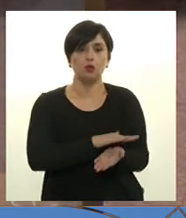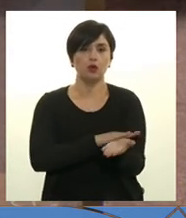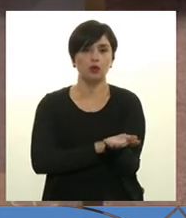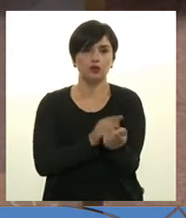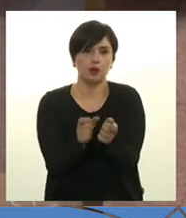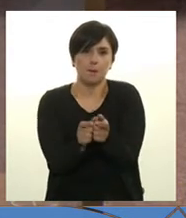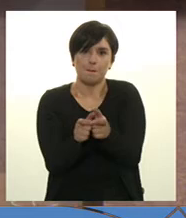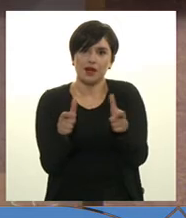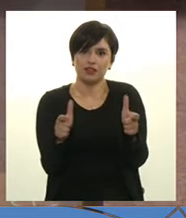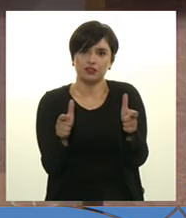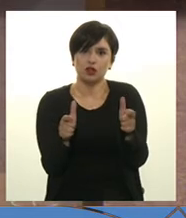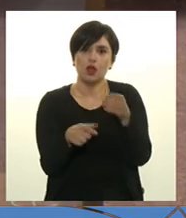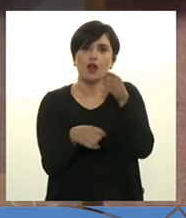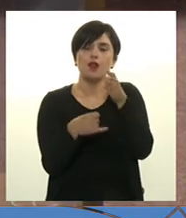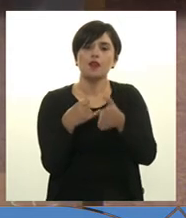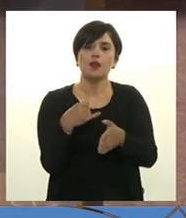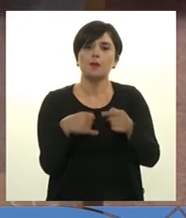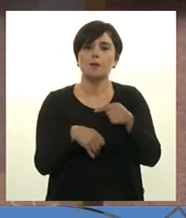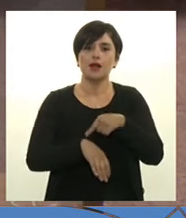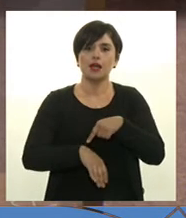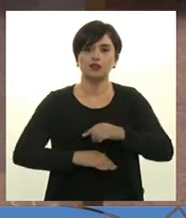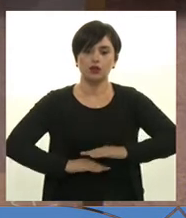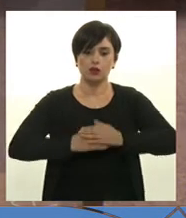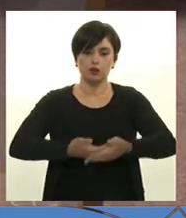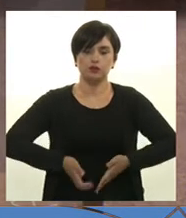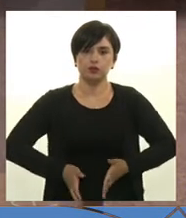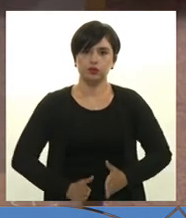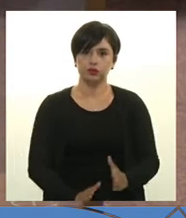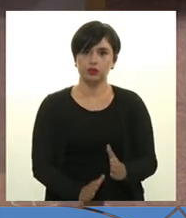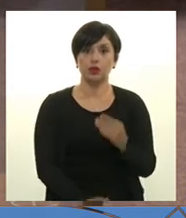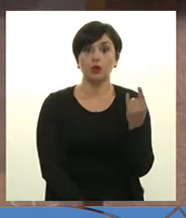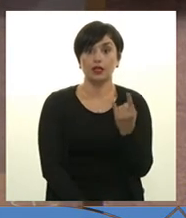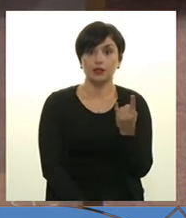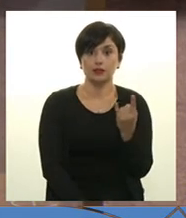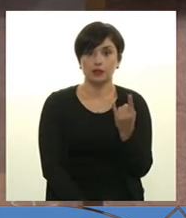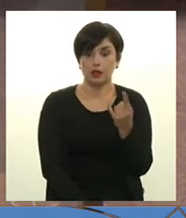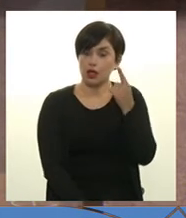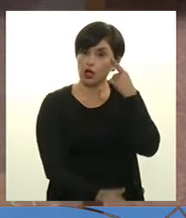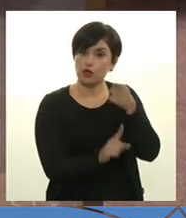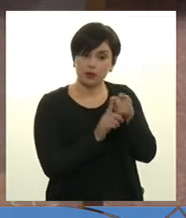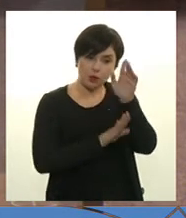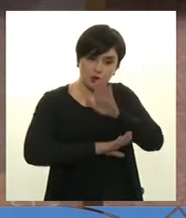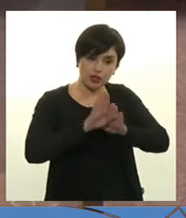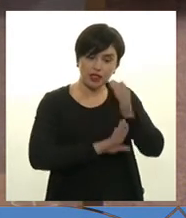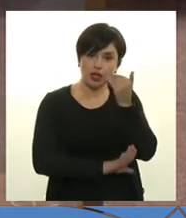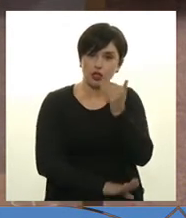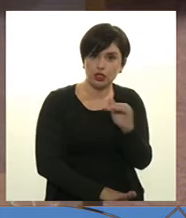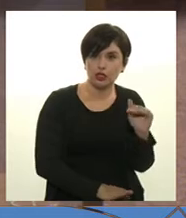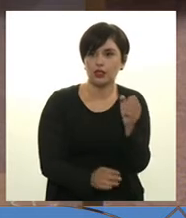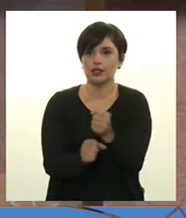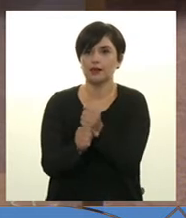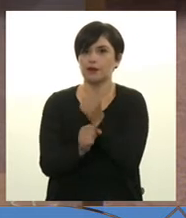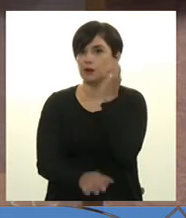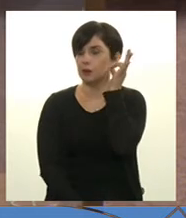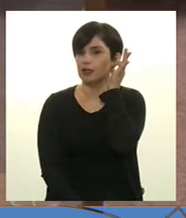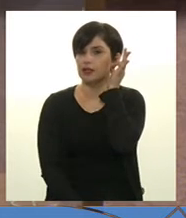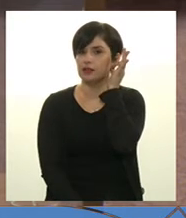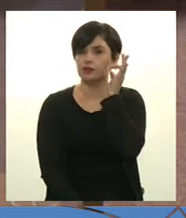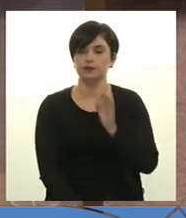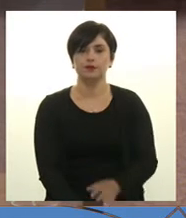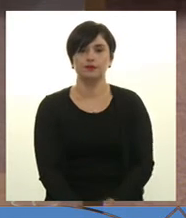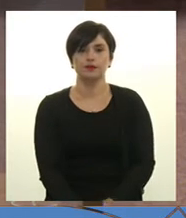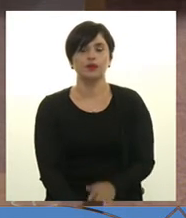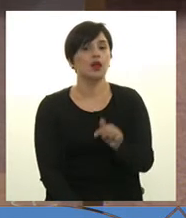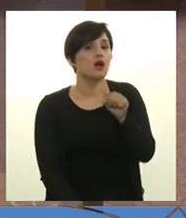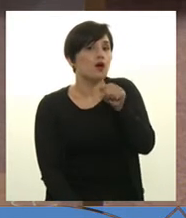ampliación del posnatal un posnatal de emergencia el objetivo era proteger la infancia y el empleo de nuestras mujeres hoy